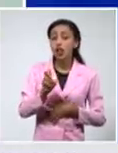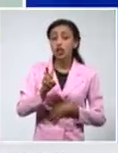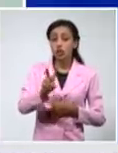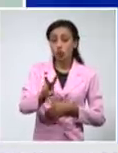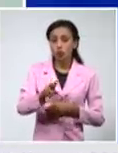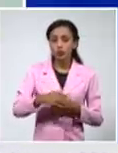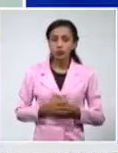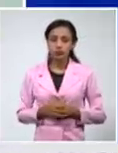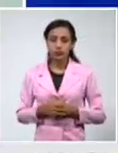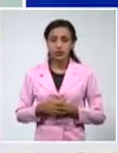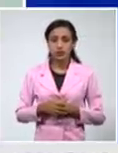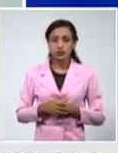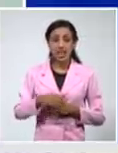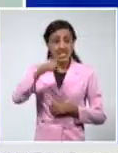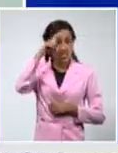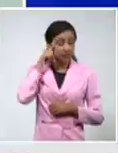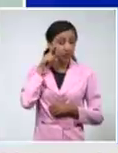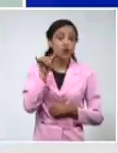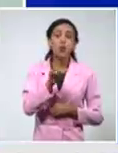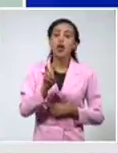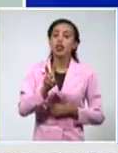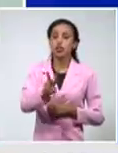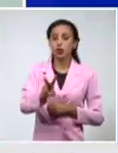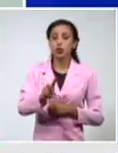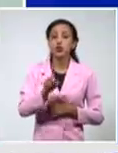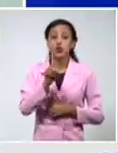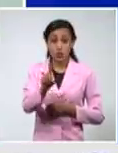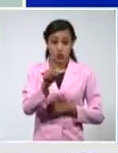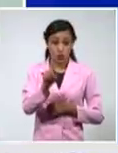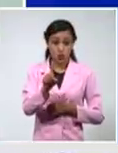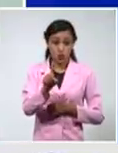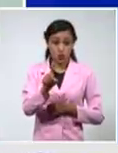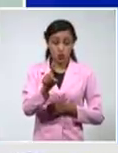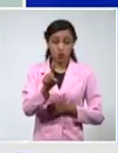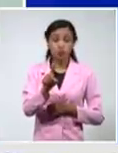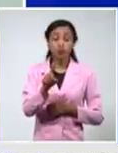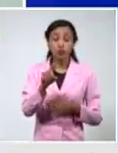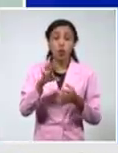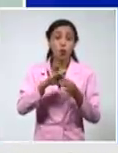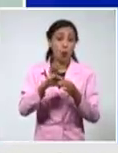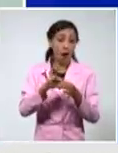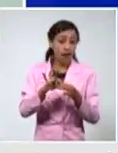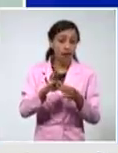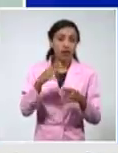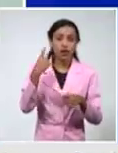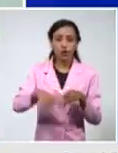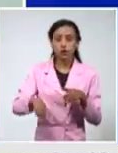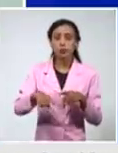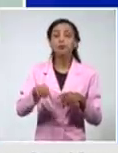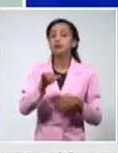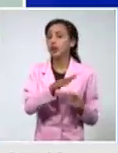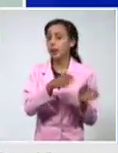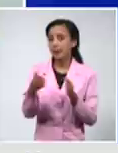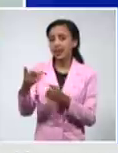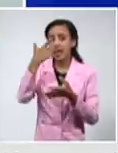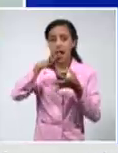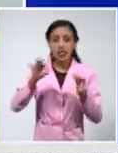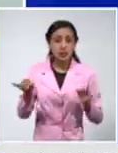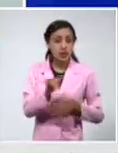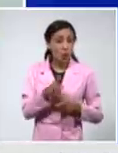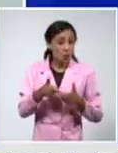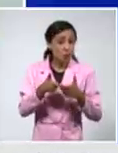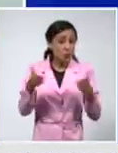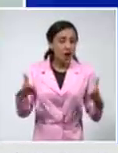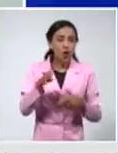un autóctono del municipio de Guane. Artemisa incrementa también su cifra a 40